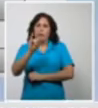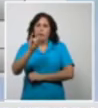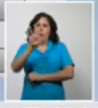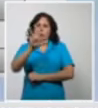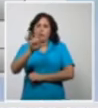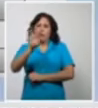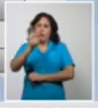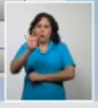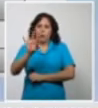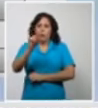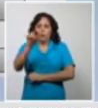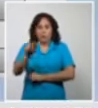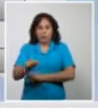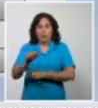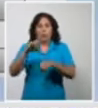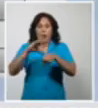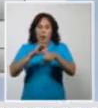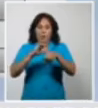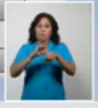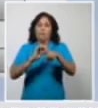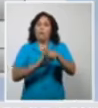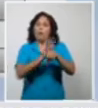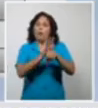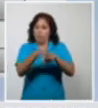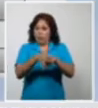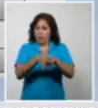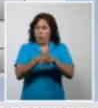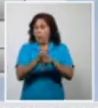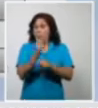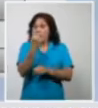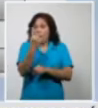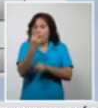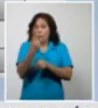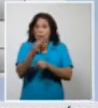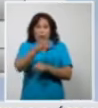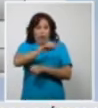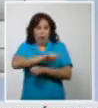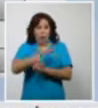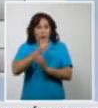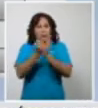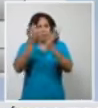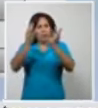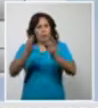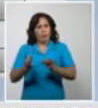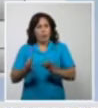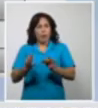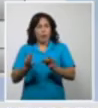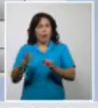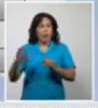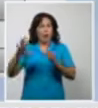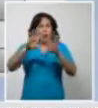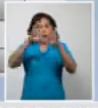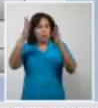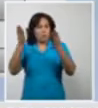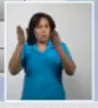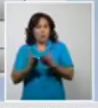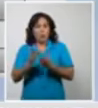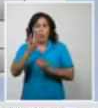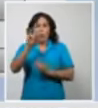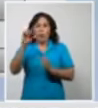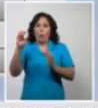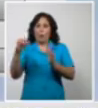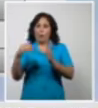3.898.658 casos confirmados. Solo en un día de ayer se confirmaron en el mundo